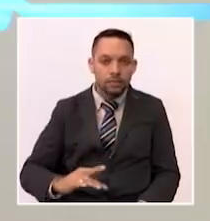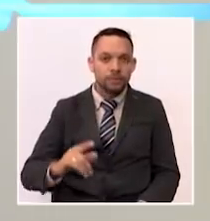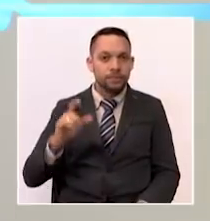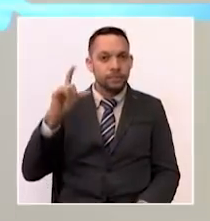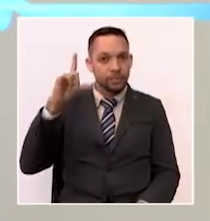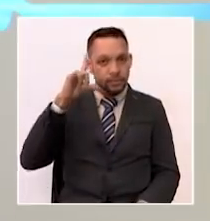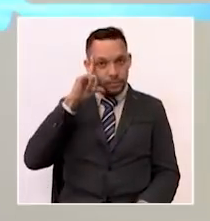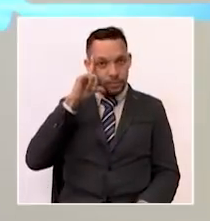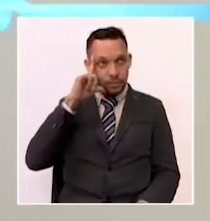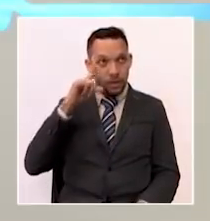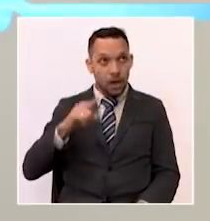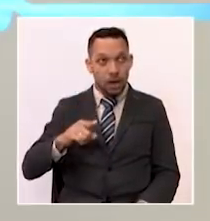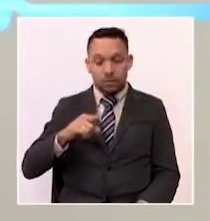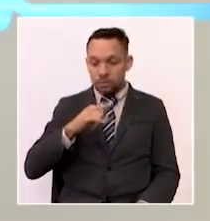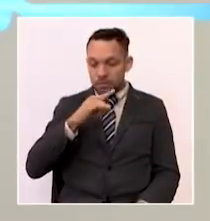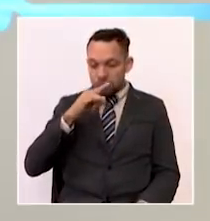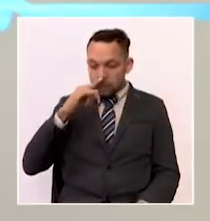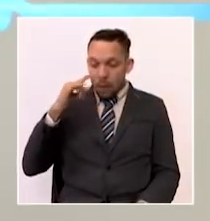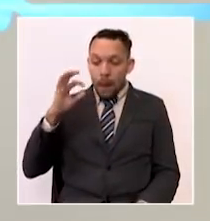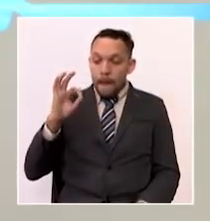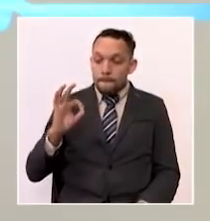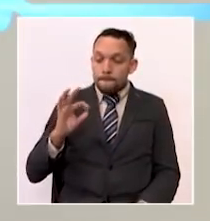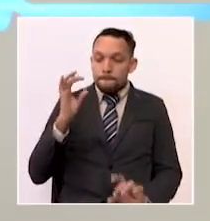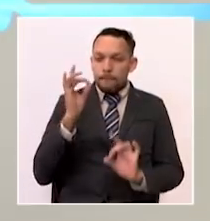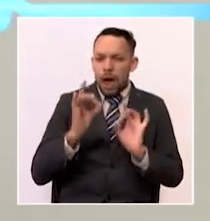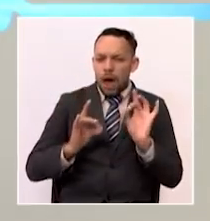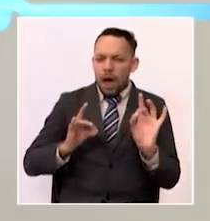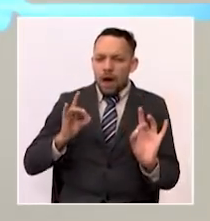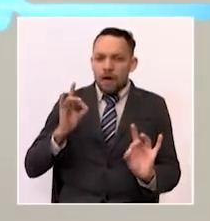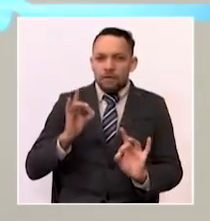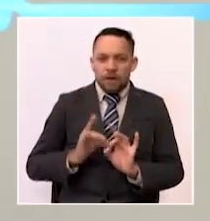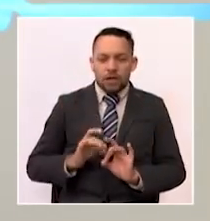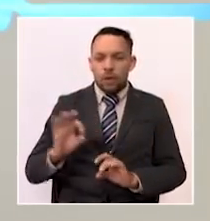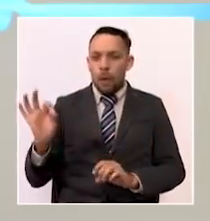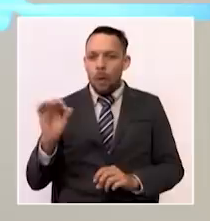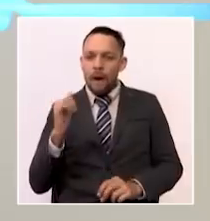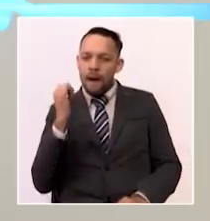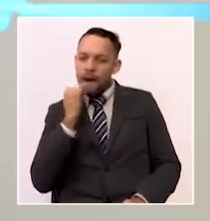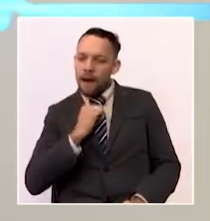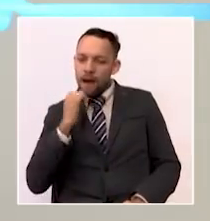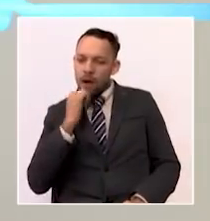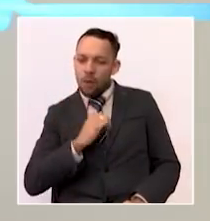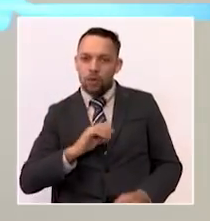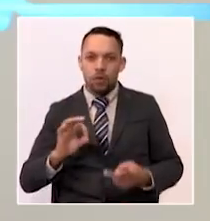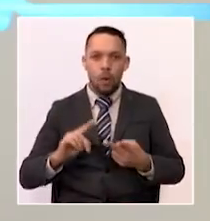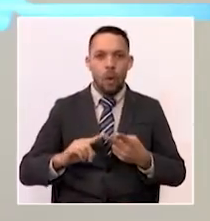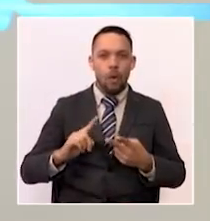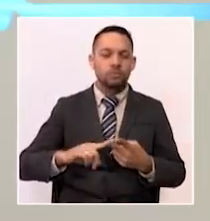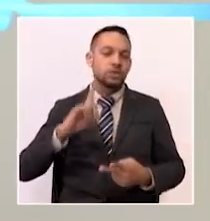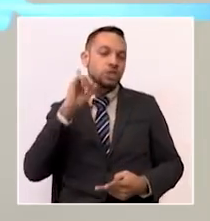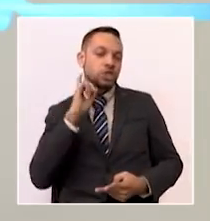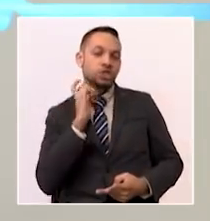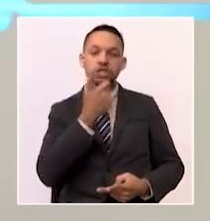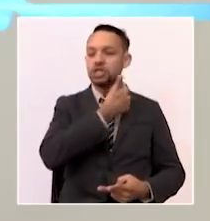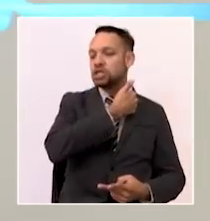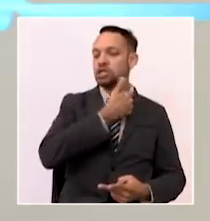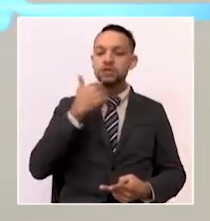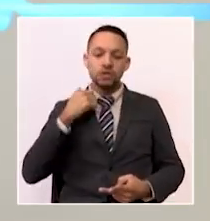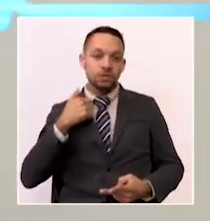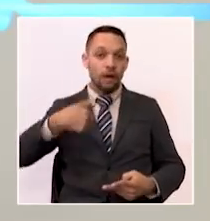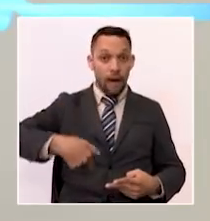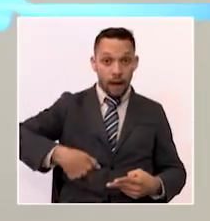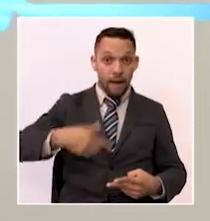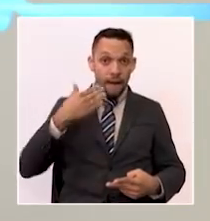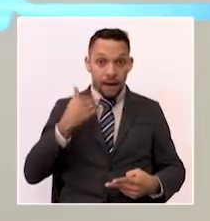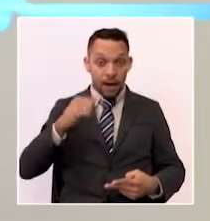un lugar para estar oliendo rico, no es para usar jabones íntimos, no es para usar lociones, no es para usar cremas. Cuando el